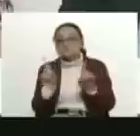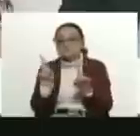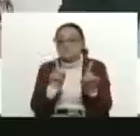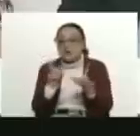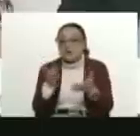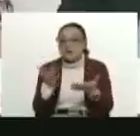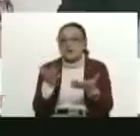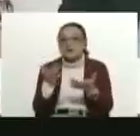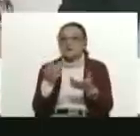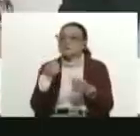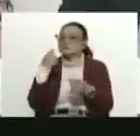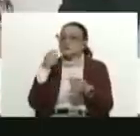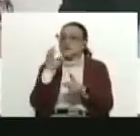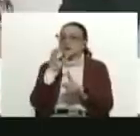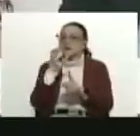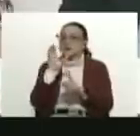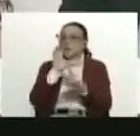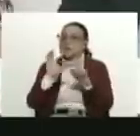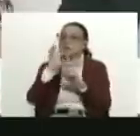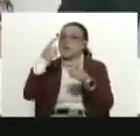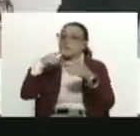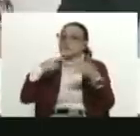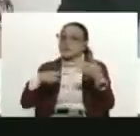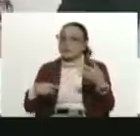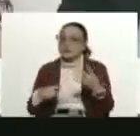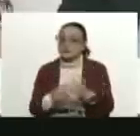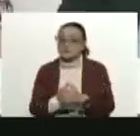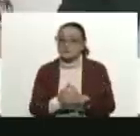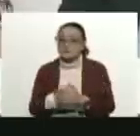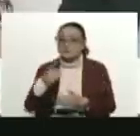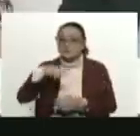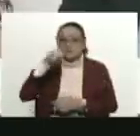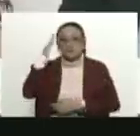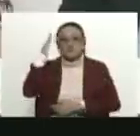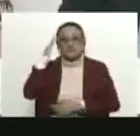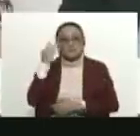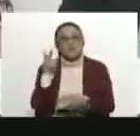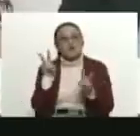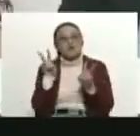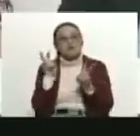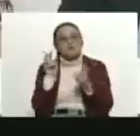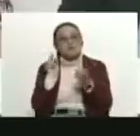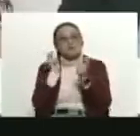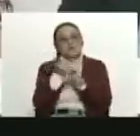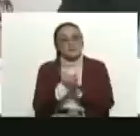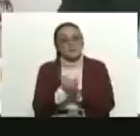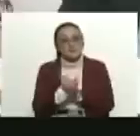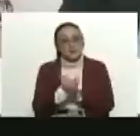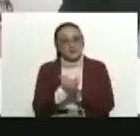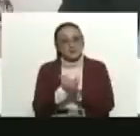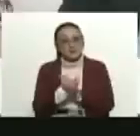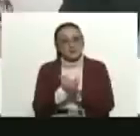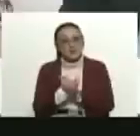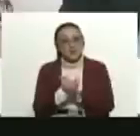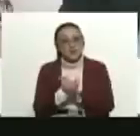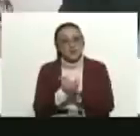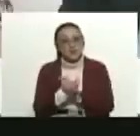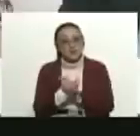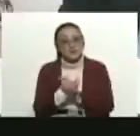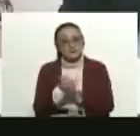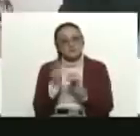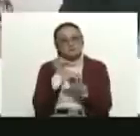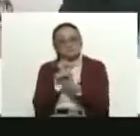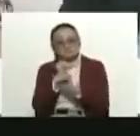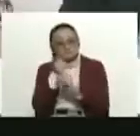y pluricultural. Asimismo, sabemos que los retos en materia de transformación digital, inteligencia